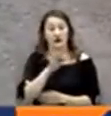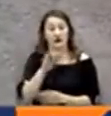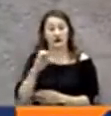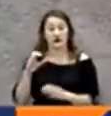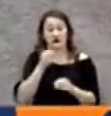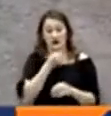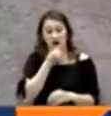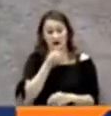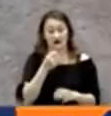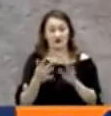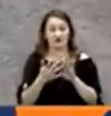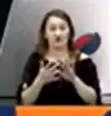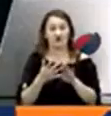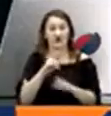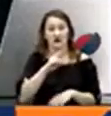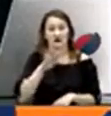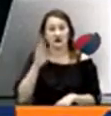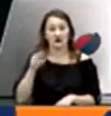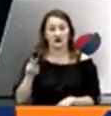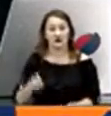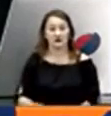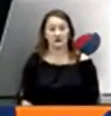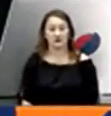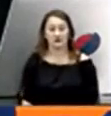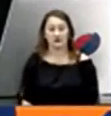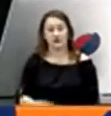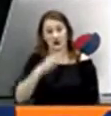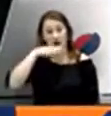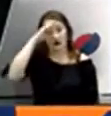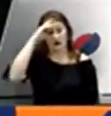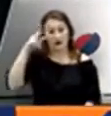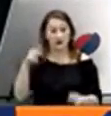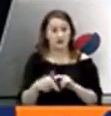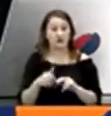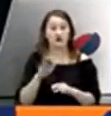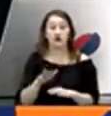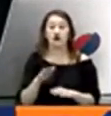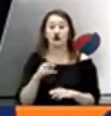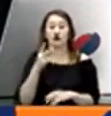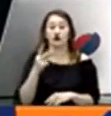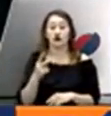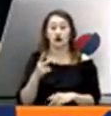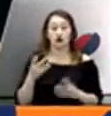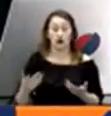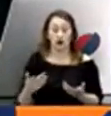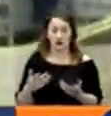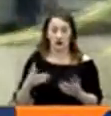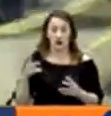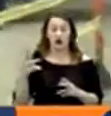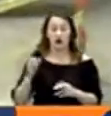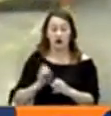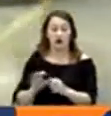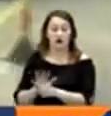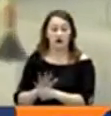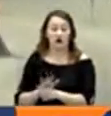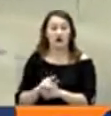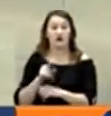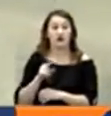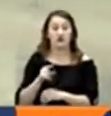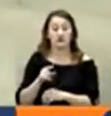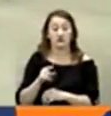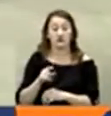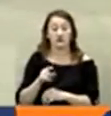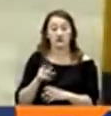Noticias conectados 24/7. En Medellín fue suspendida la aplicación de dosis de refuerzo contra la COVID-19. La medida fue